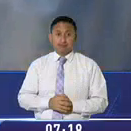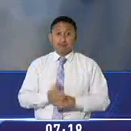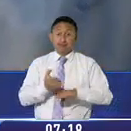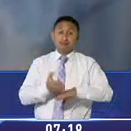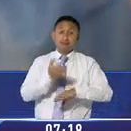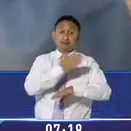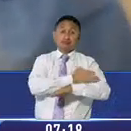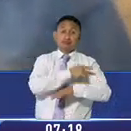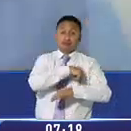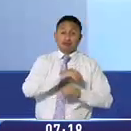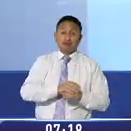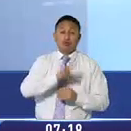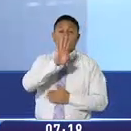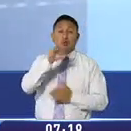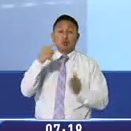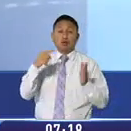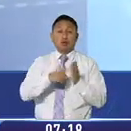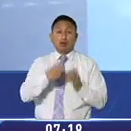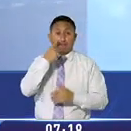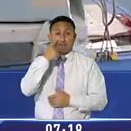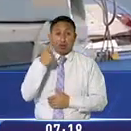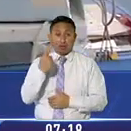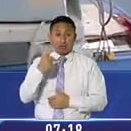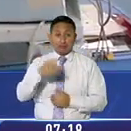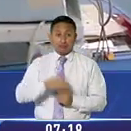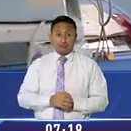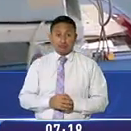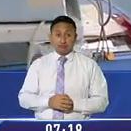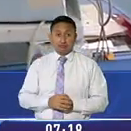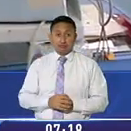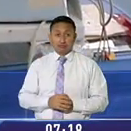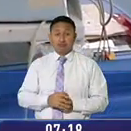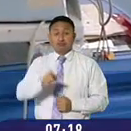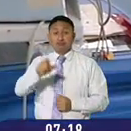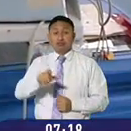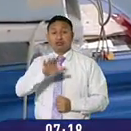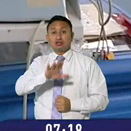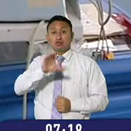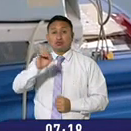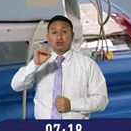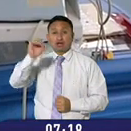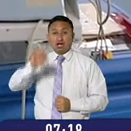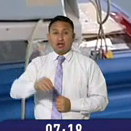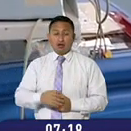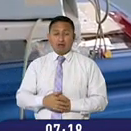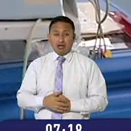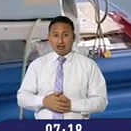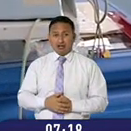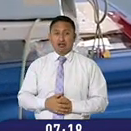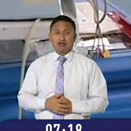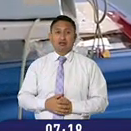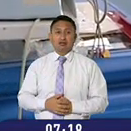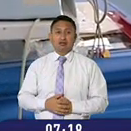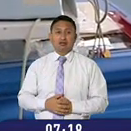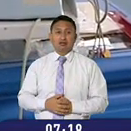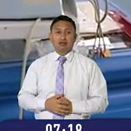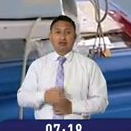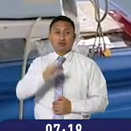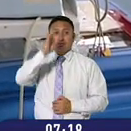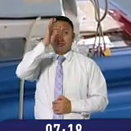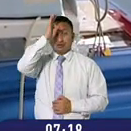de 4.000 pruebas PCR y la positividad fue del 50%. Mientras tanto, en el Hospital Luis Bernaza, las 30